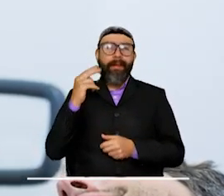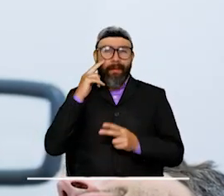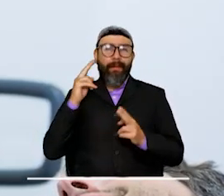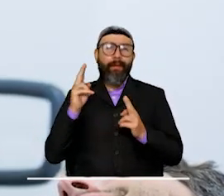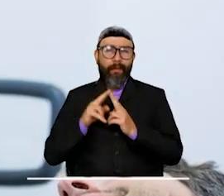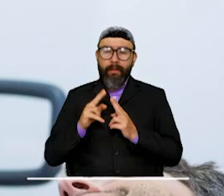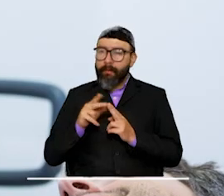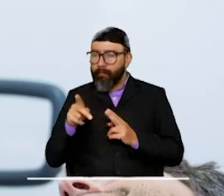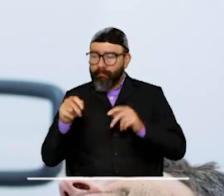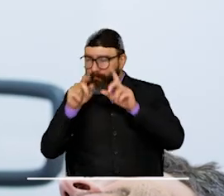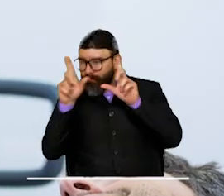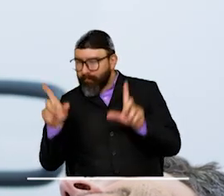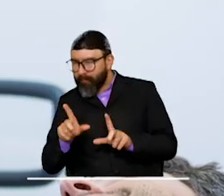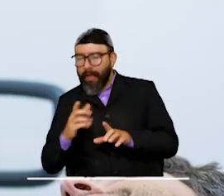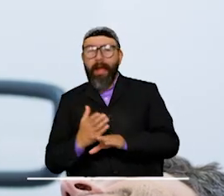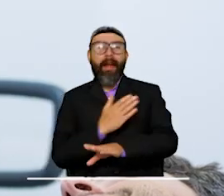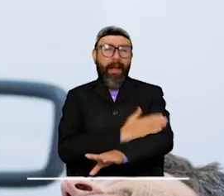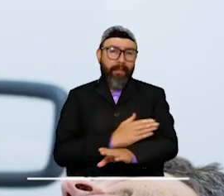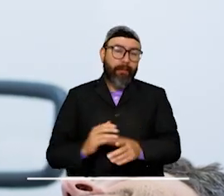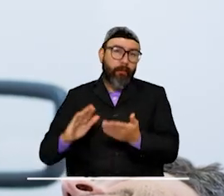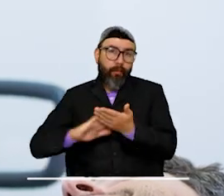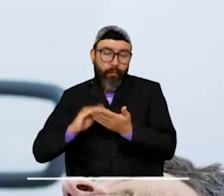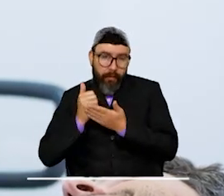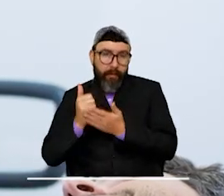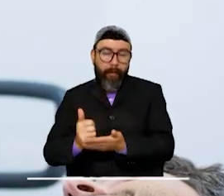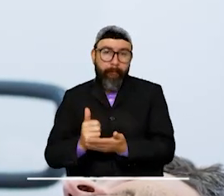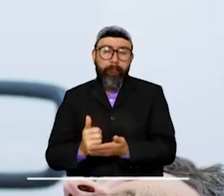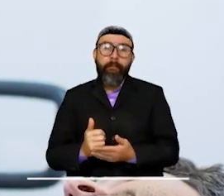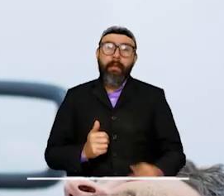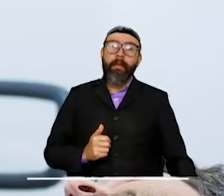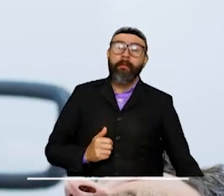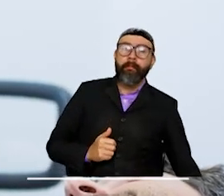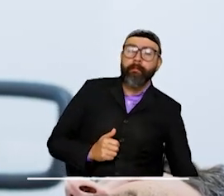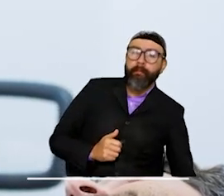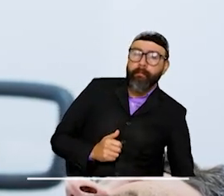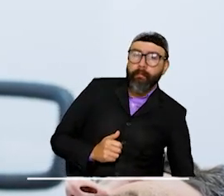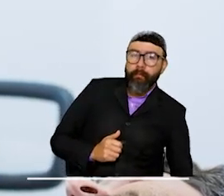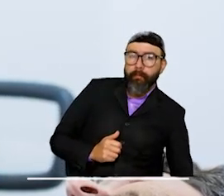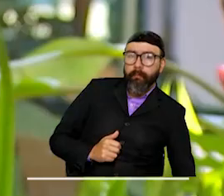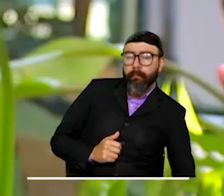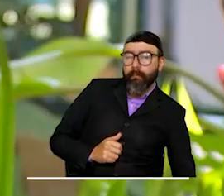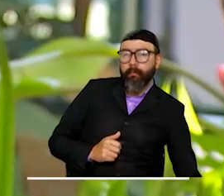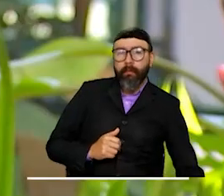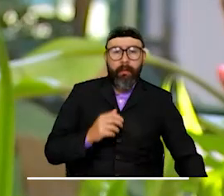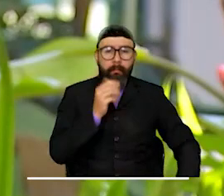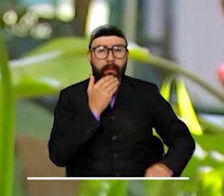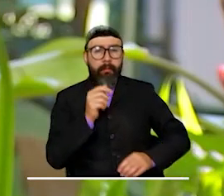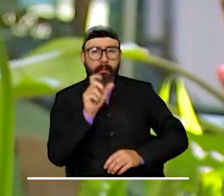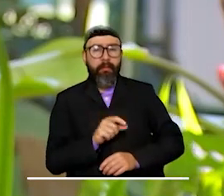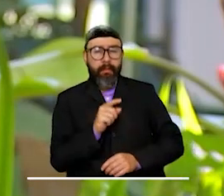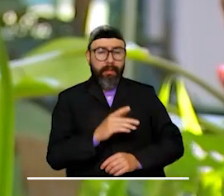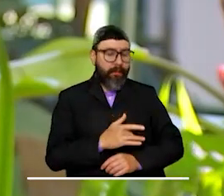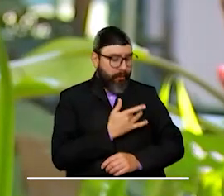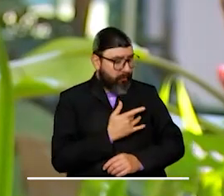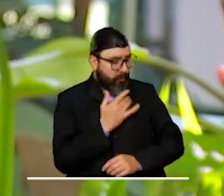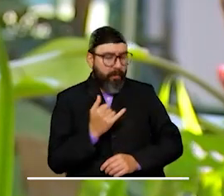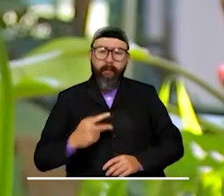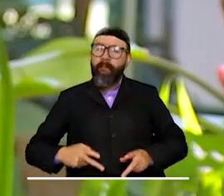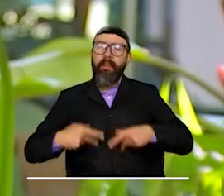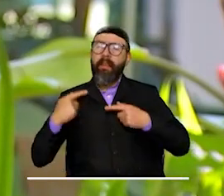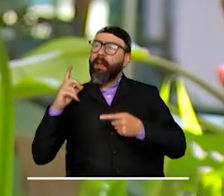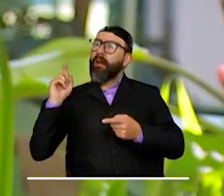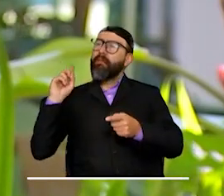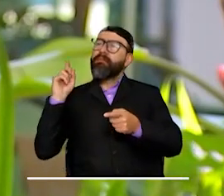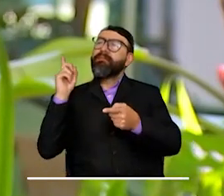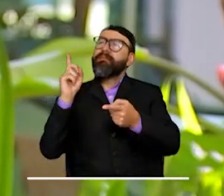diagnóstico temprano. También los síntomas que la persona ha tenido a lo largo de su vida. Cada persona tiende a presentar